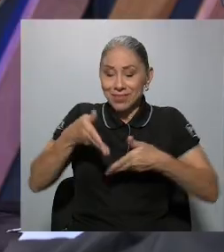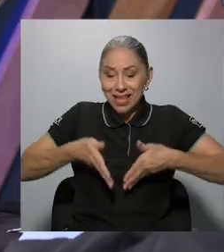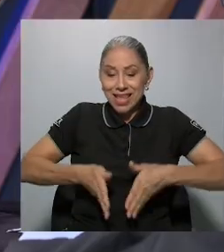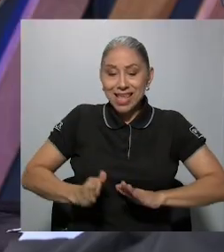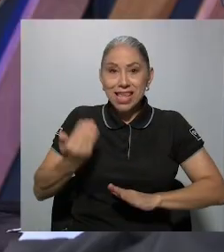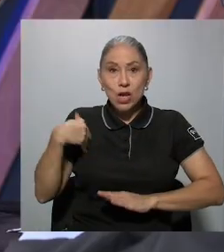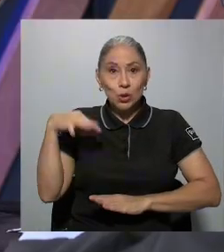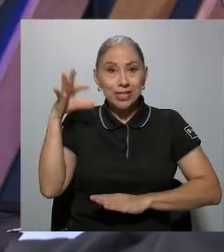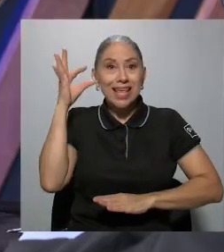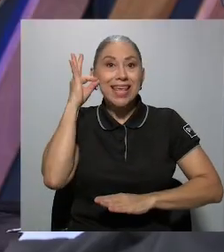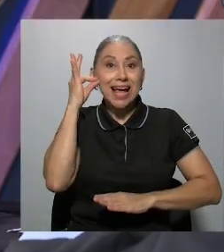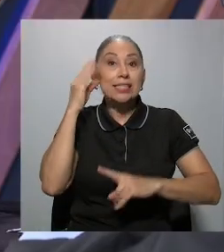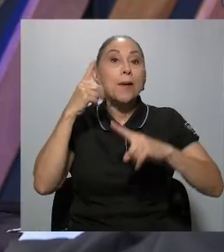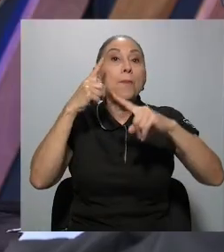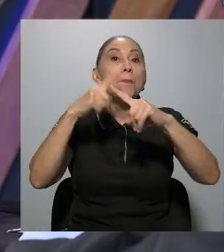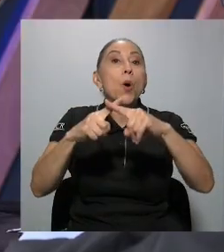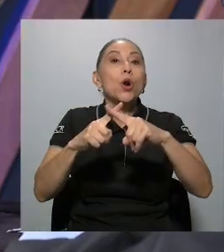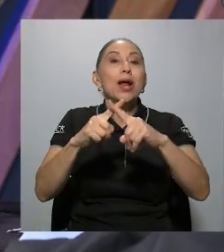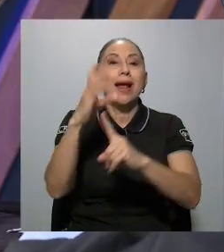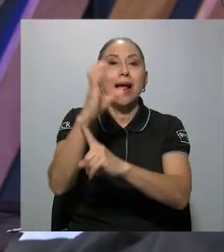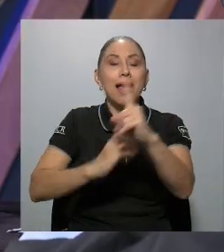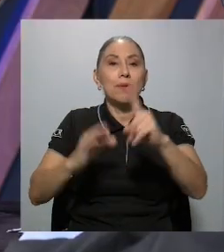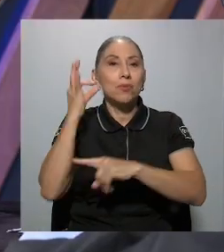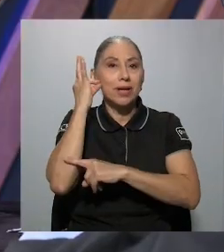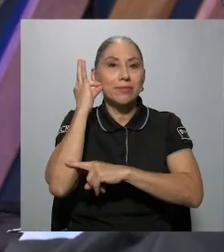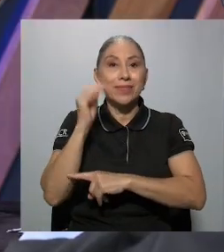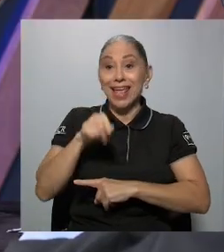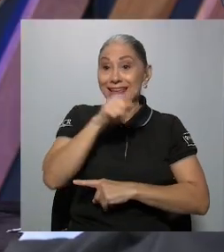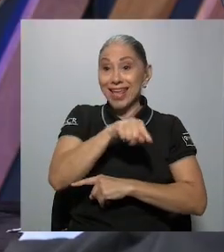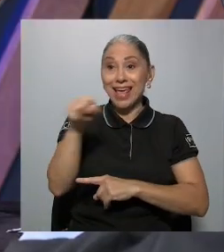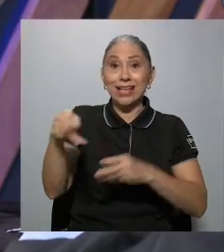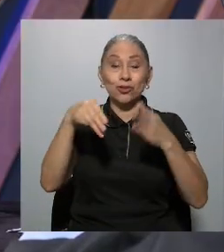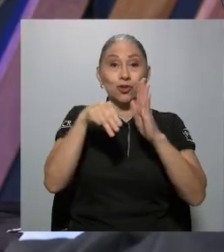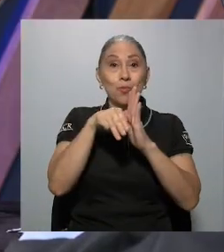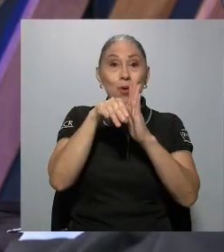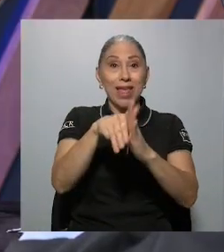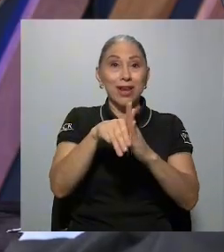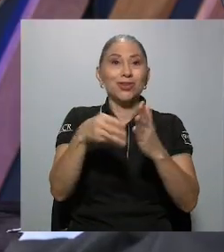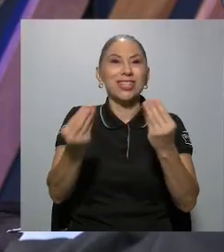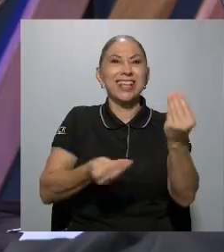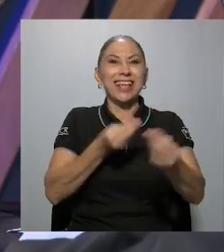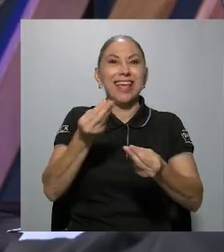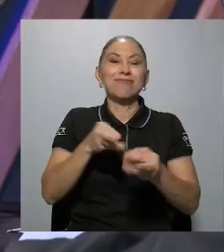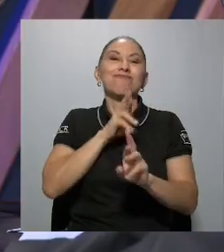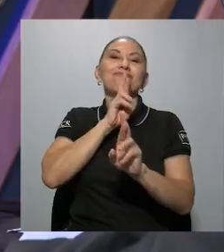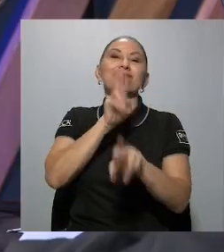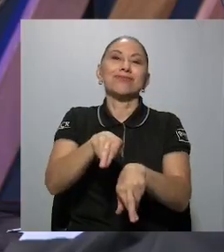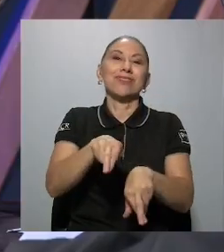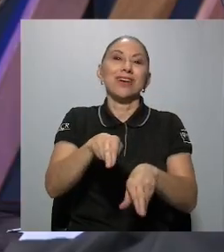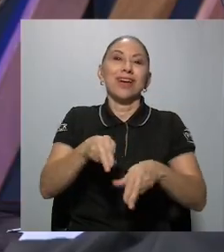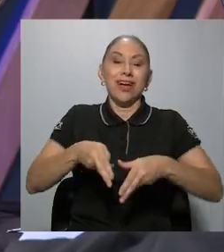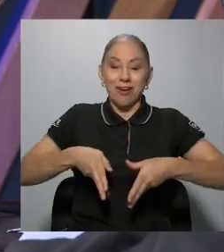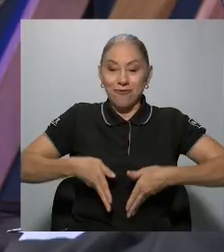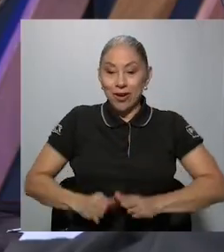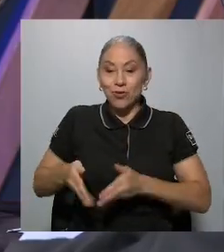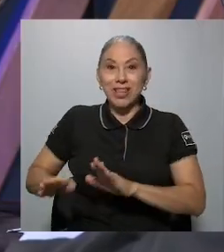1,26 hijos e hijas por mujer, que estos modelos llegaban a dar una fecundidad negativa, ¿verdad? O sea,